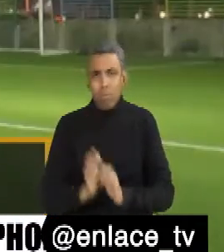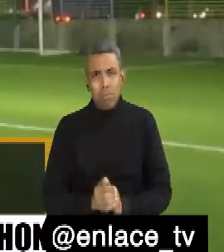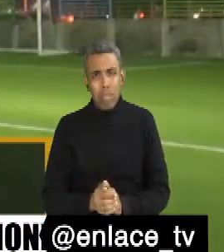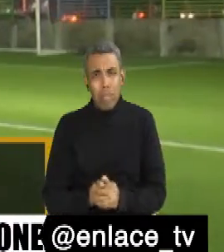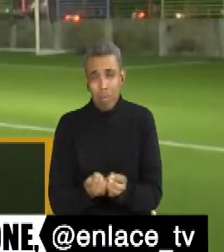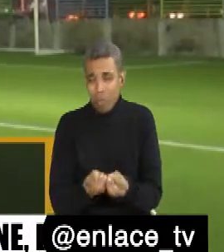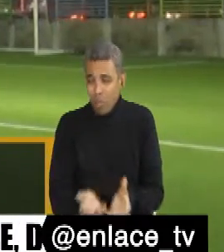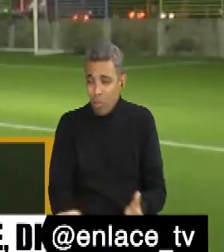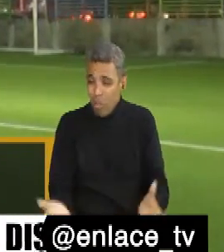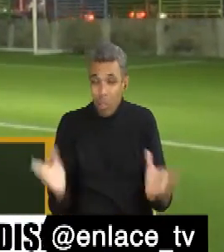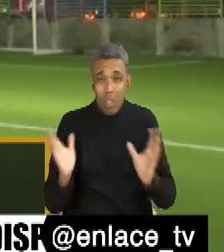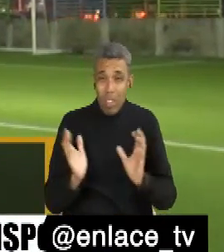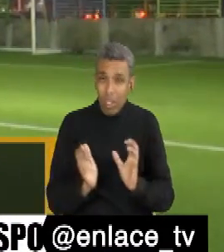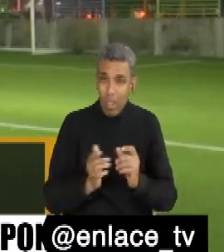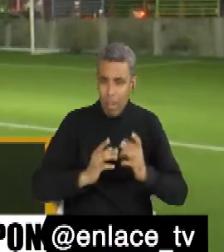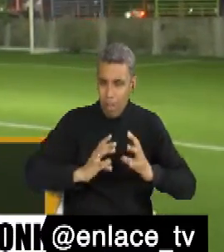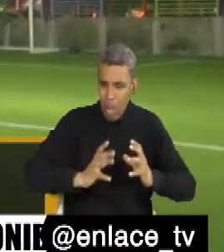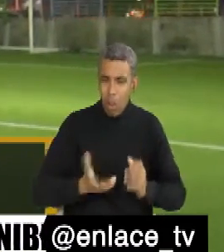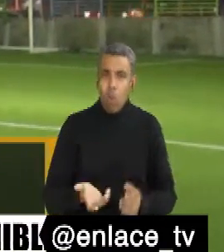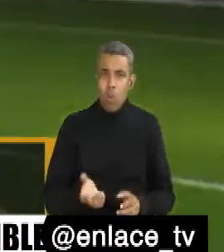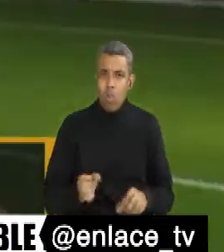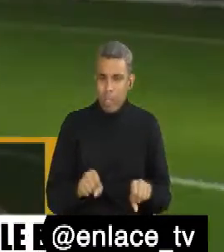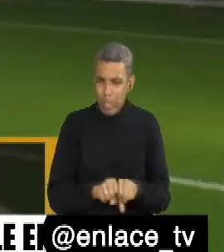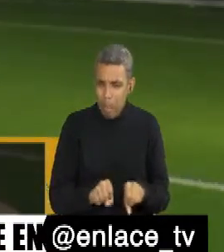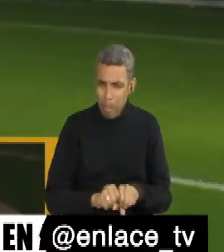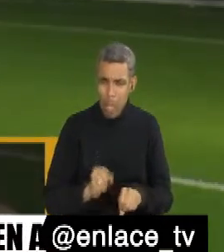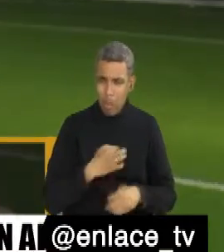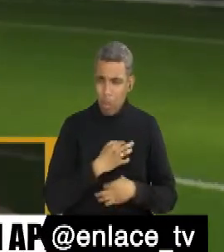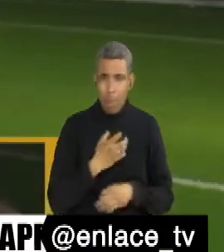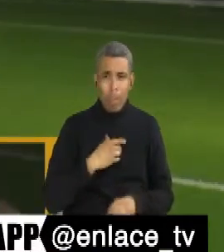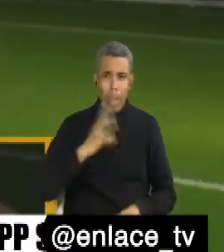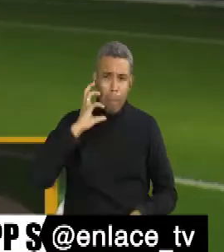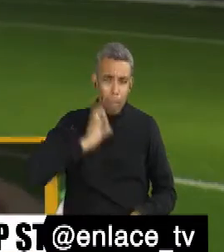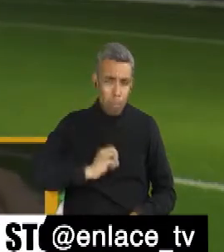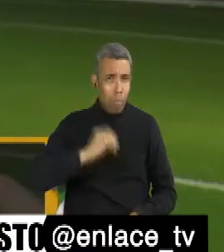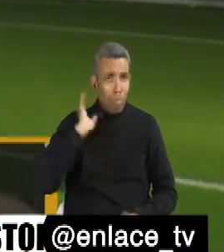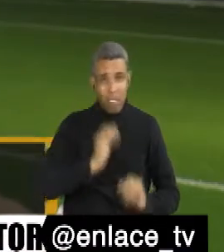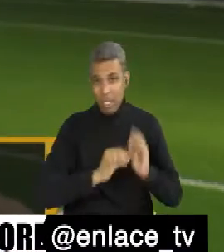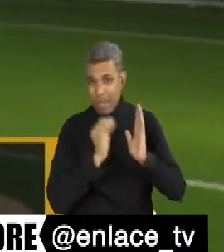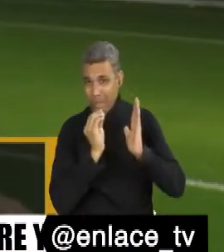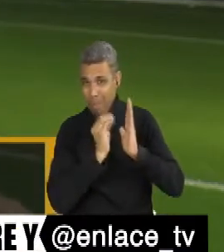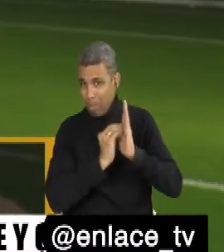han convertido en el blanco de los ladrones. Sí, esto por lo menos a nosotros se nos ha vuelto